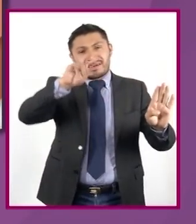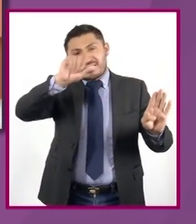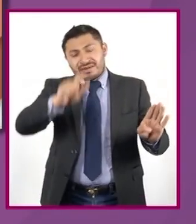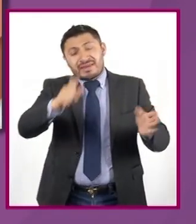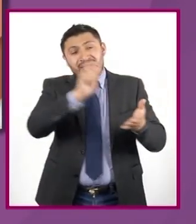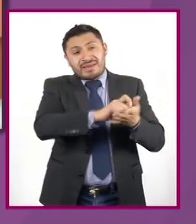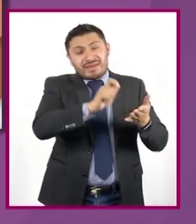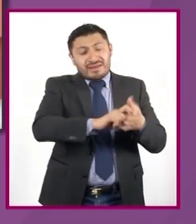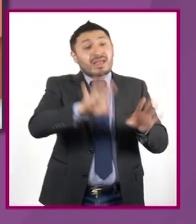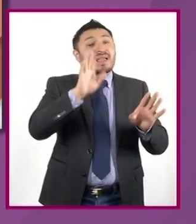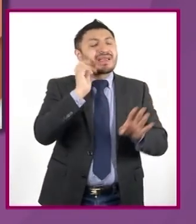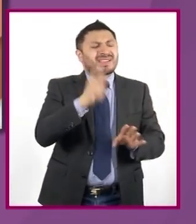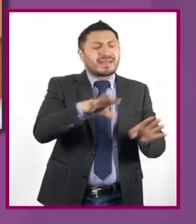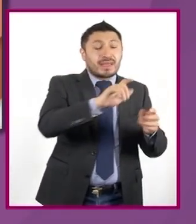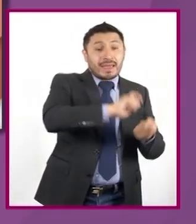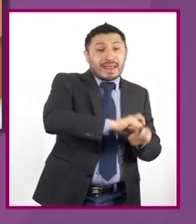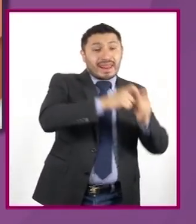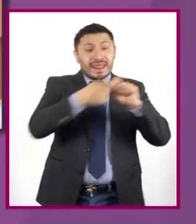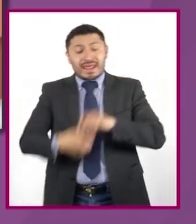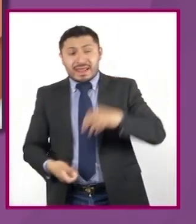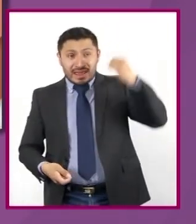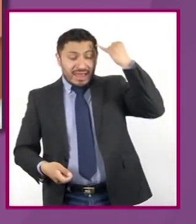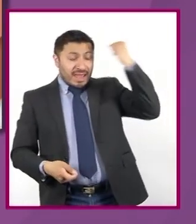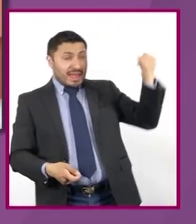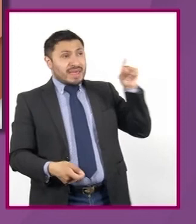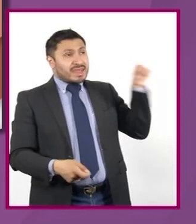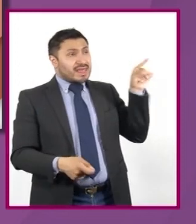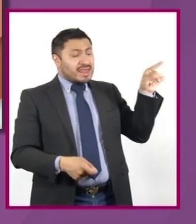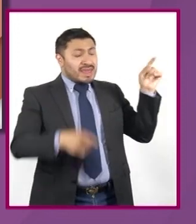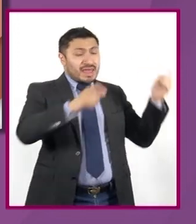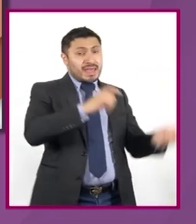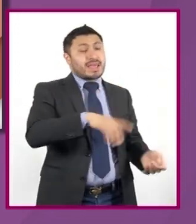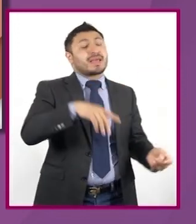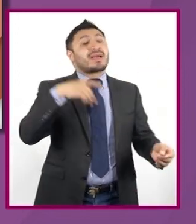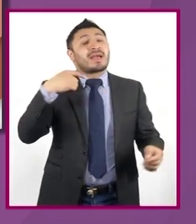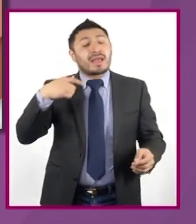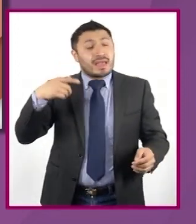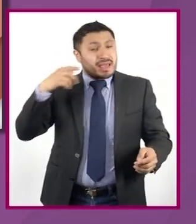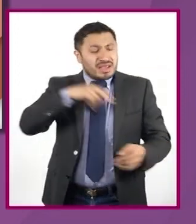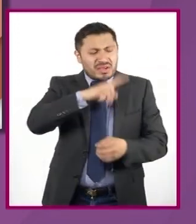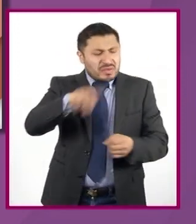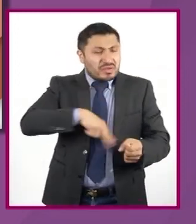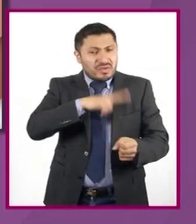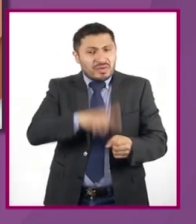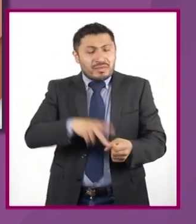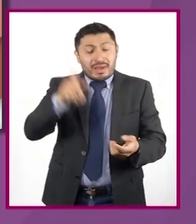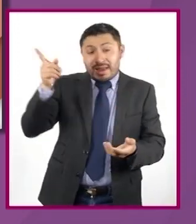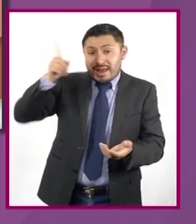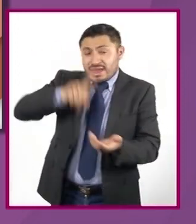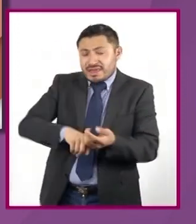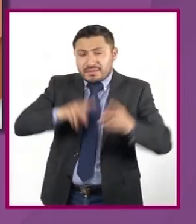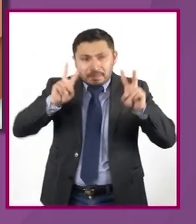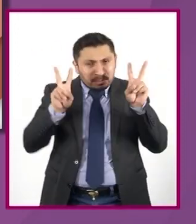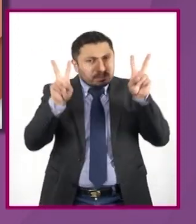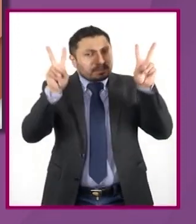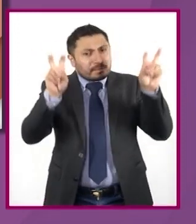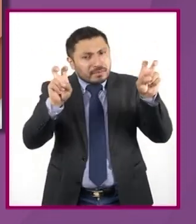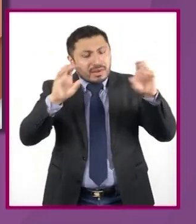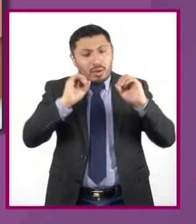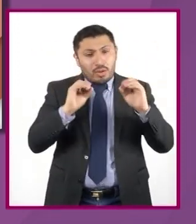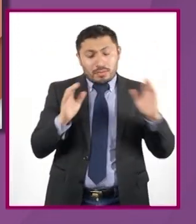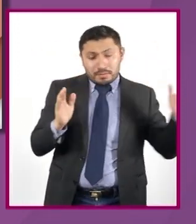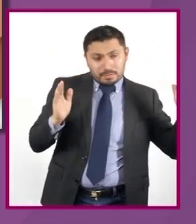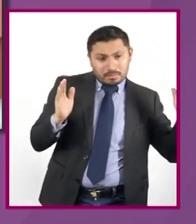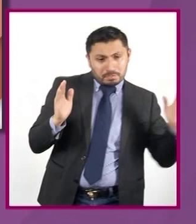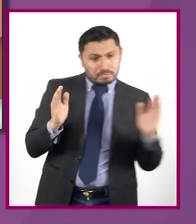son transcripciones de la idea o ideas de un autor y generalmente se encuentran entre comillas o